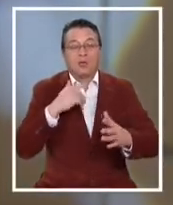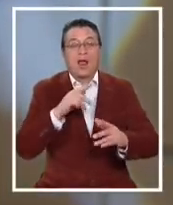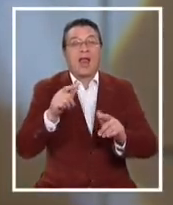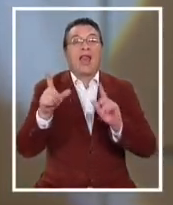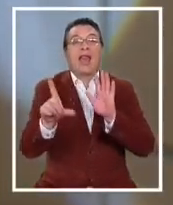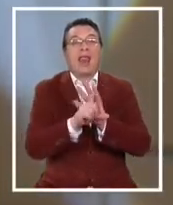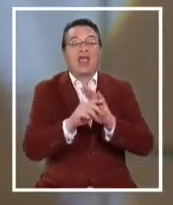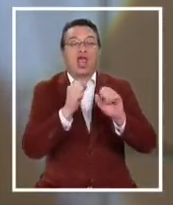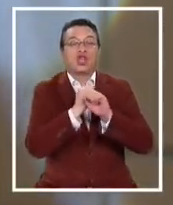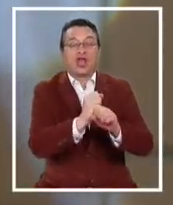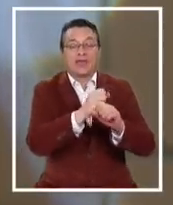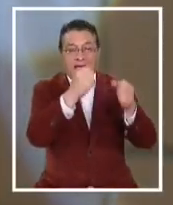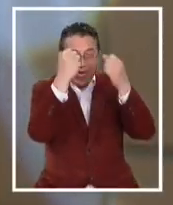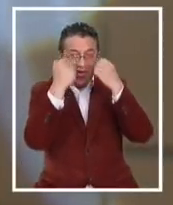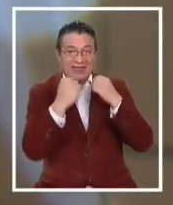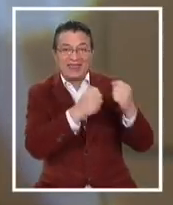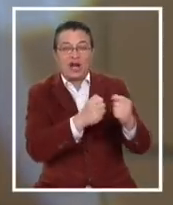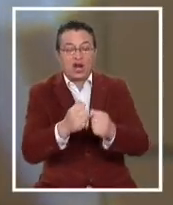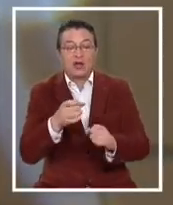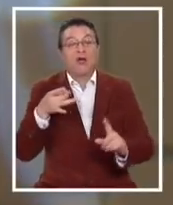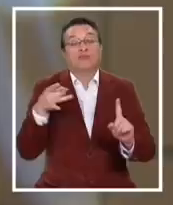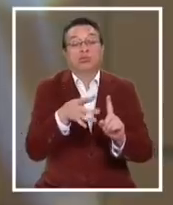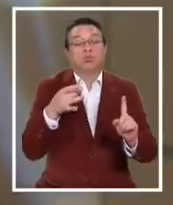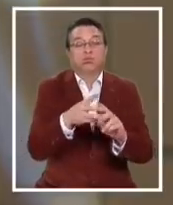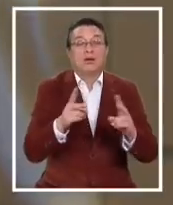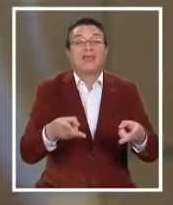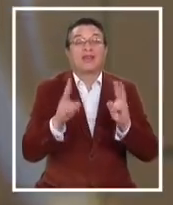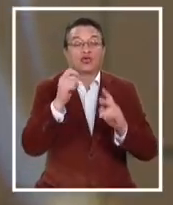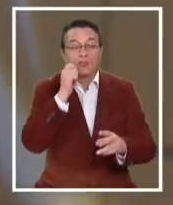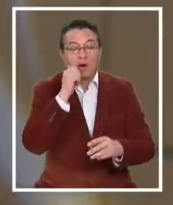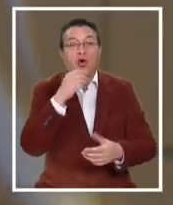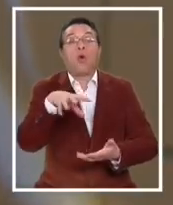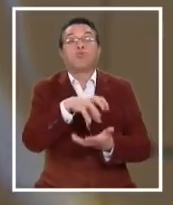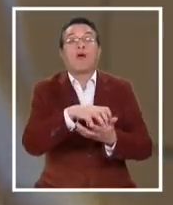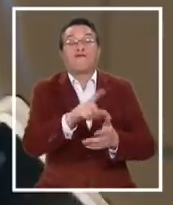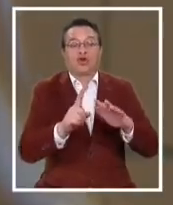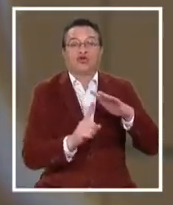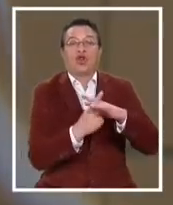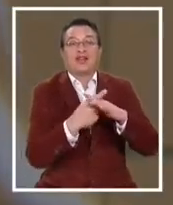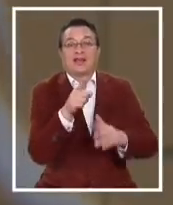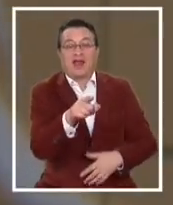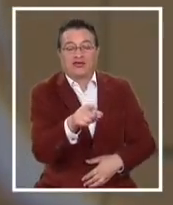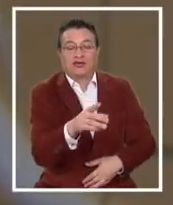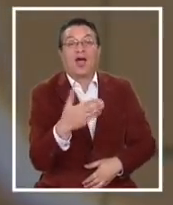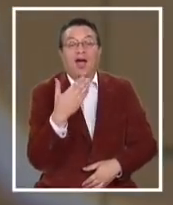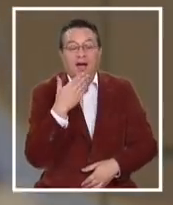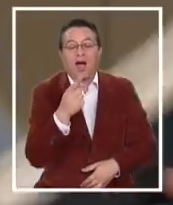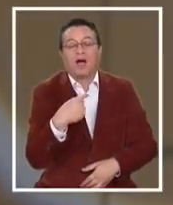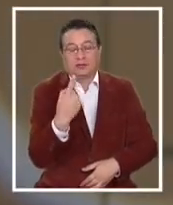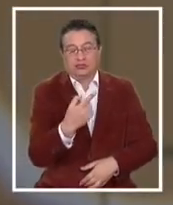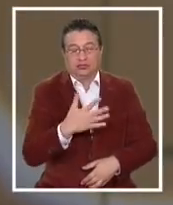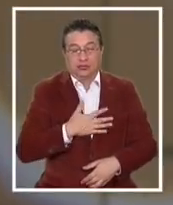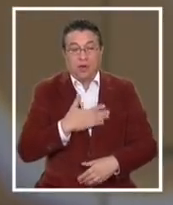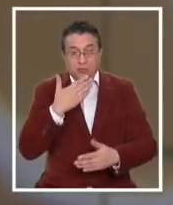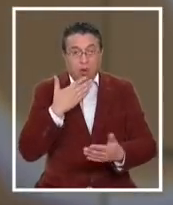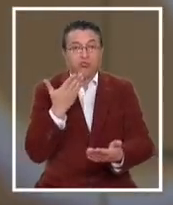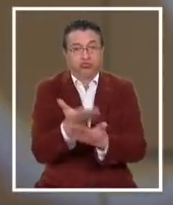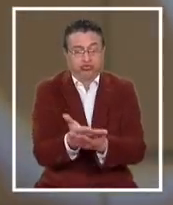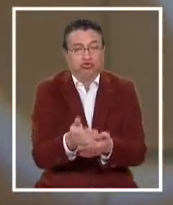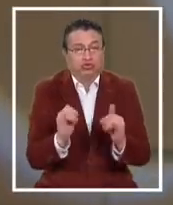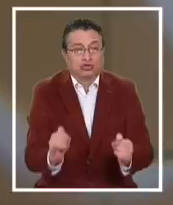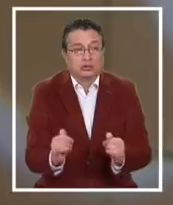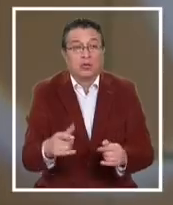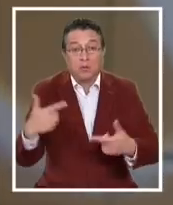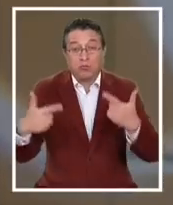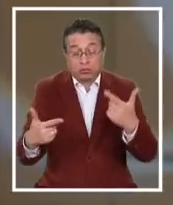ley antiterrorista y se violaron permanentemente los derechos humanos de un pueblo nación como el mapuche. Tenemos diferencias sustantivas respecto a eso y las vamos a poner sobre la mesa, porque